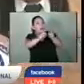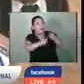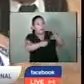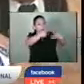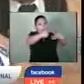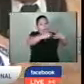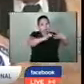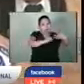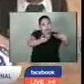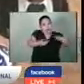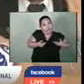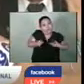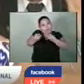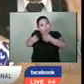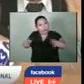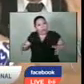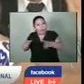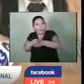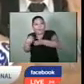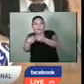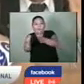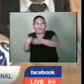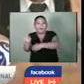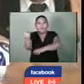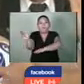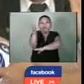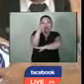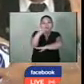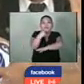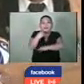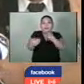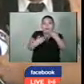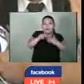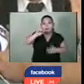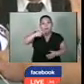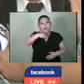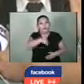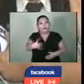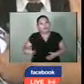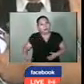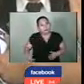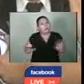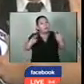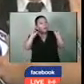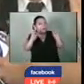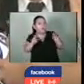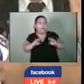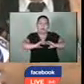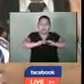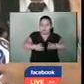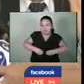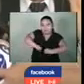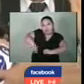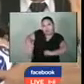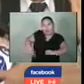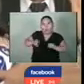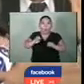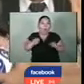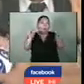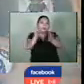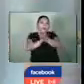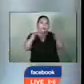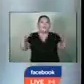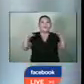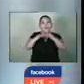hoy al cuerpo diplomático. El vicepresidente de la República también aclaró temas como el aborto y el matrimonio